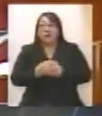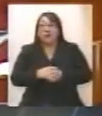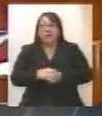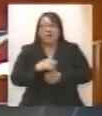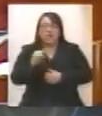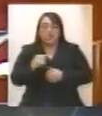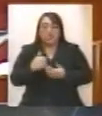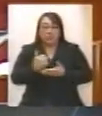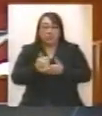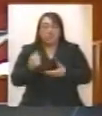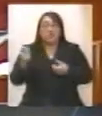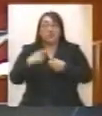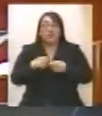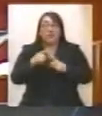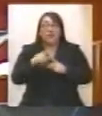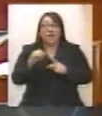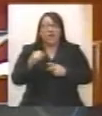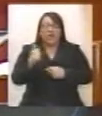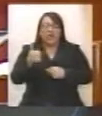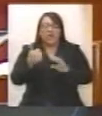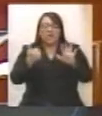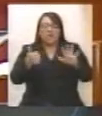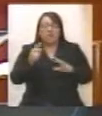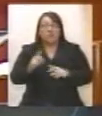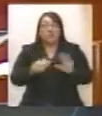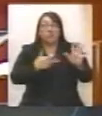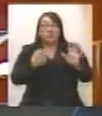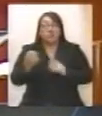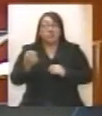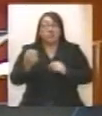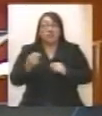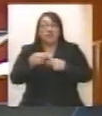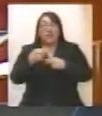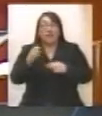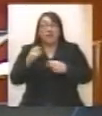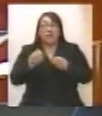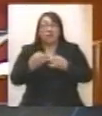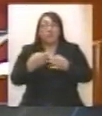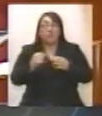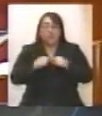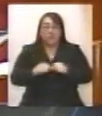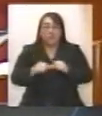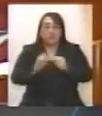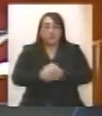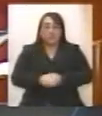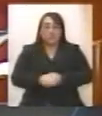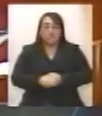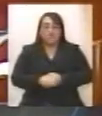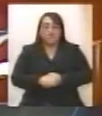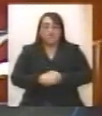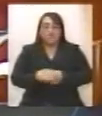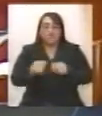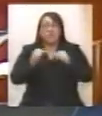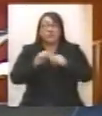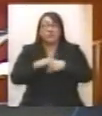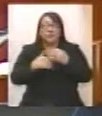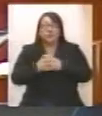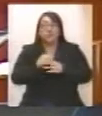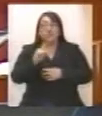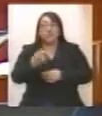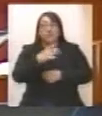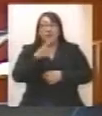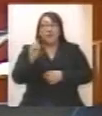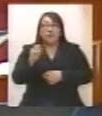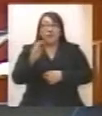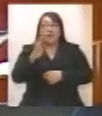y se brindará asistencia técnica a 6.800 hectáreas de cultivos permanentes y se mantendrán